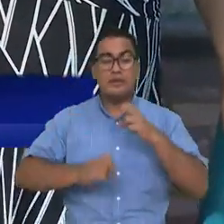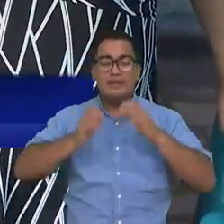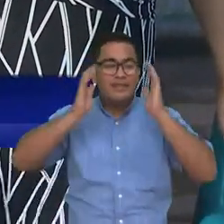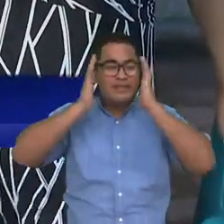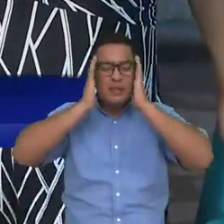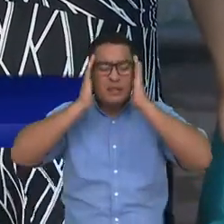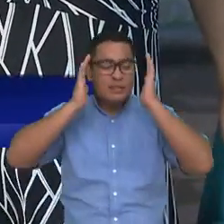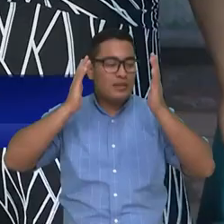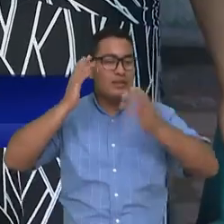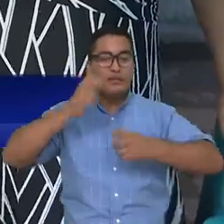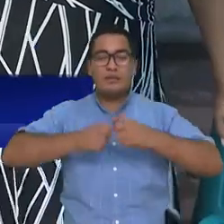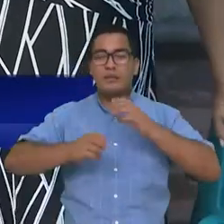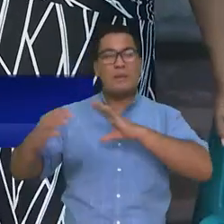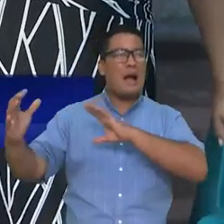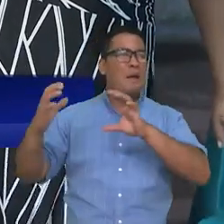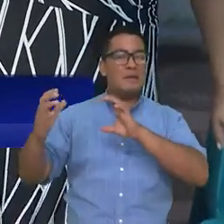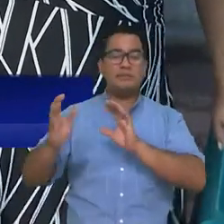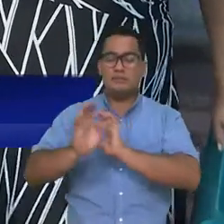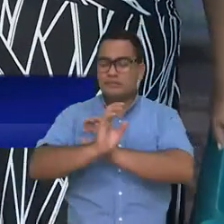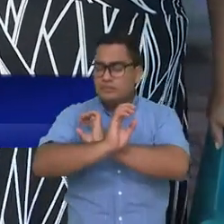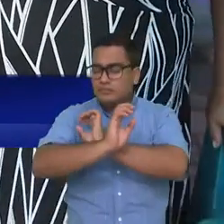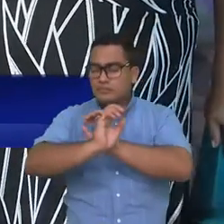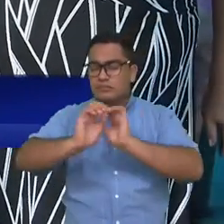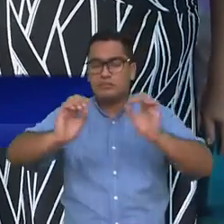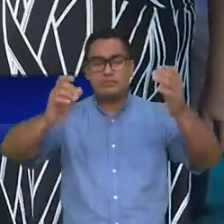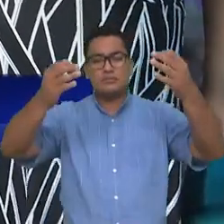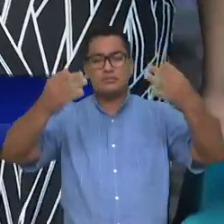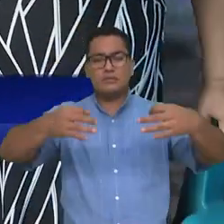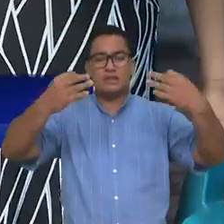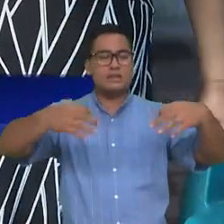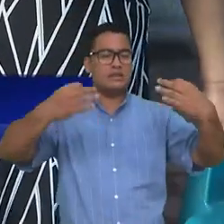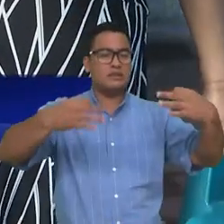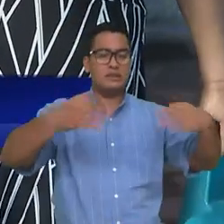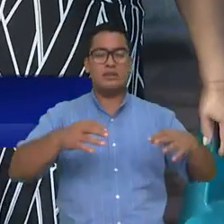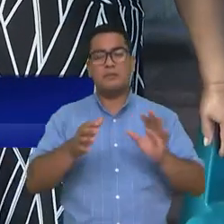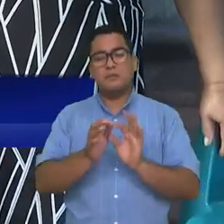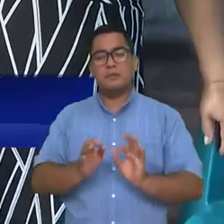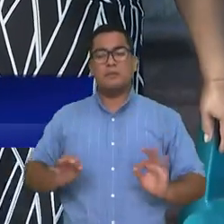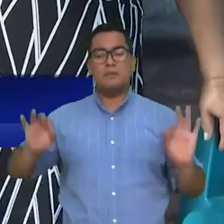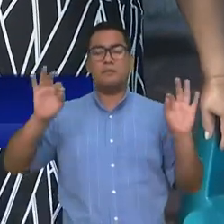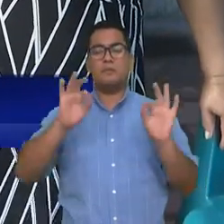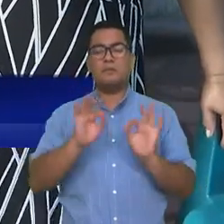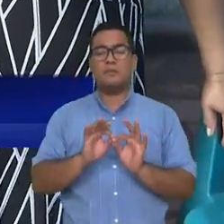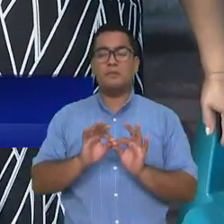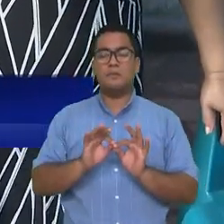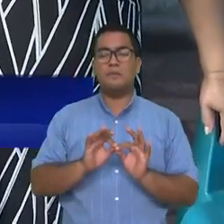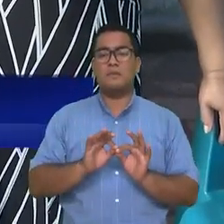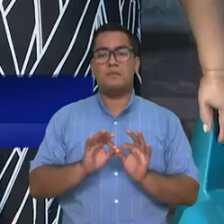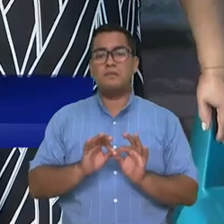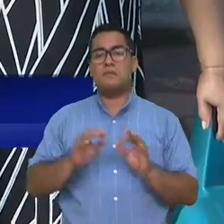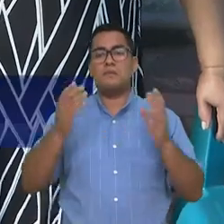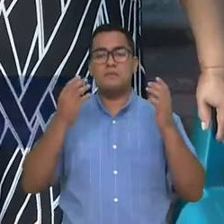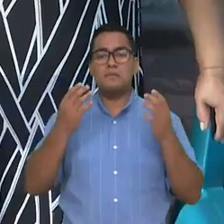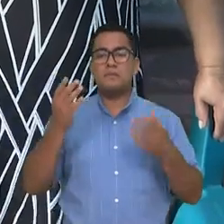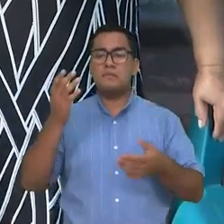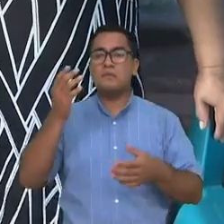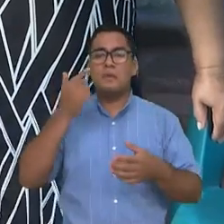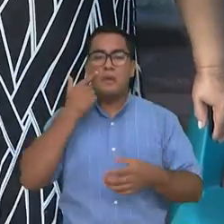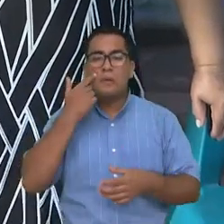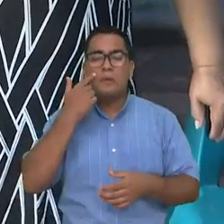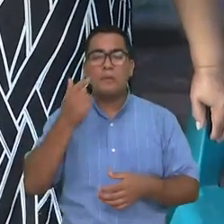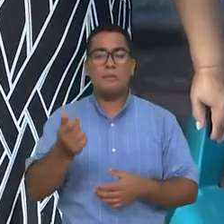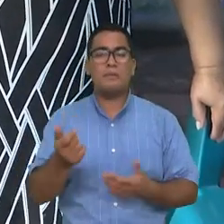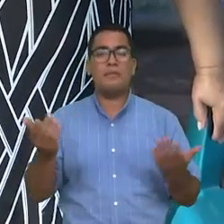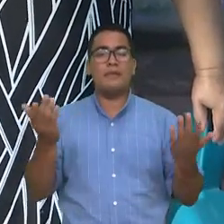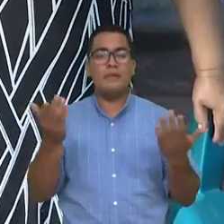en polémicas, ¿verdad? Estar lo más conocido de las cosas que debemos de hacer